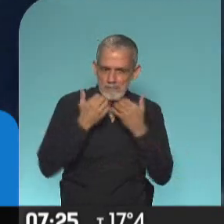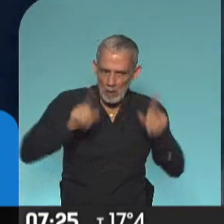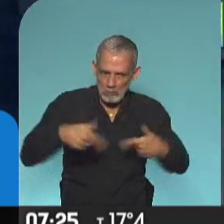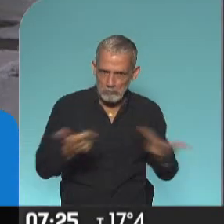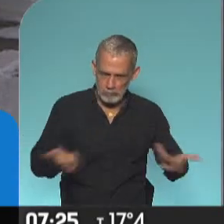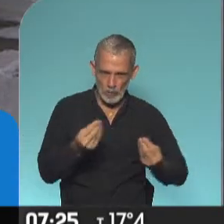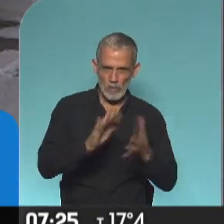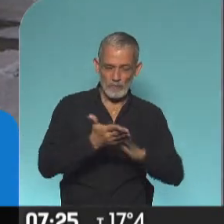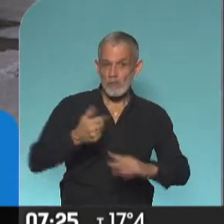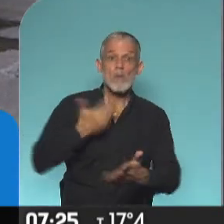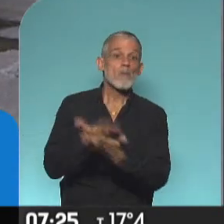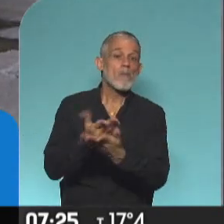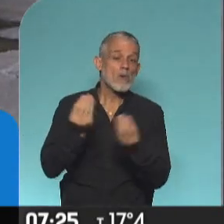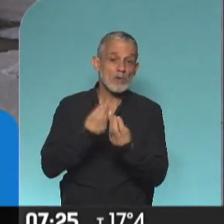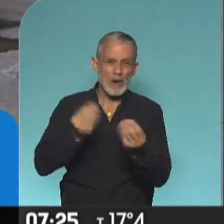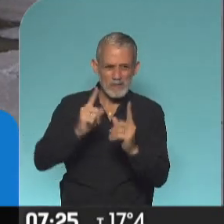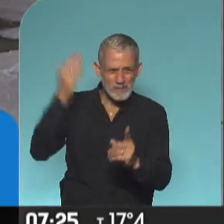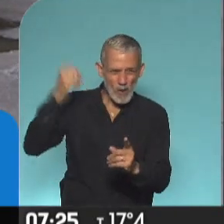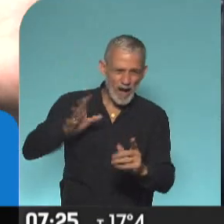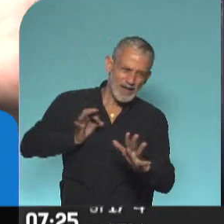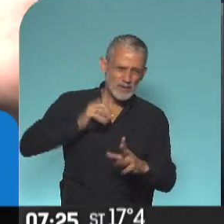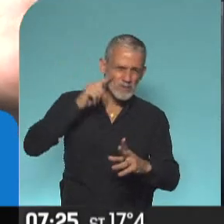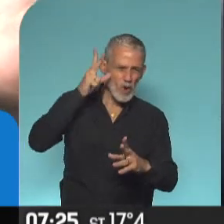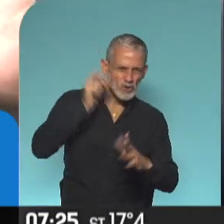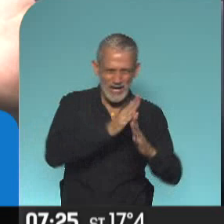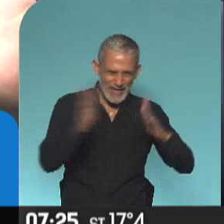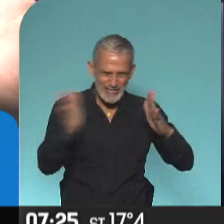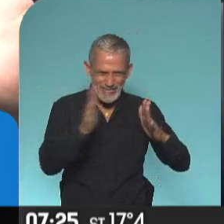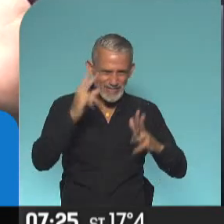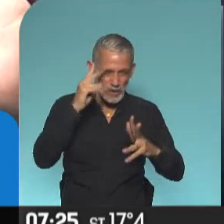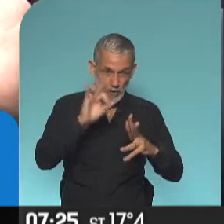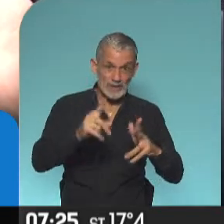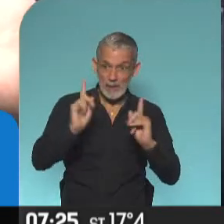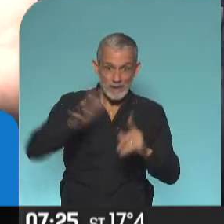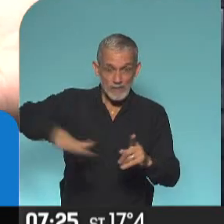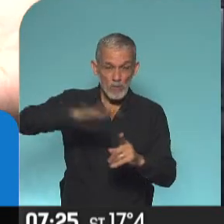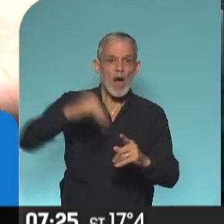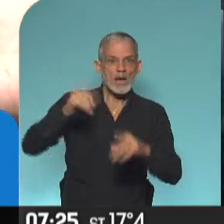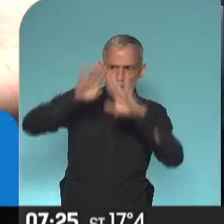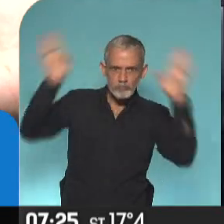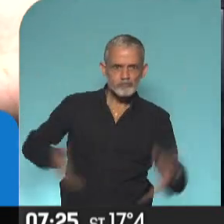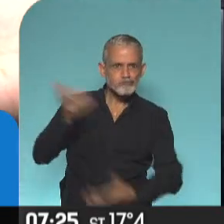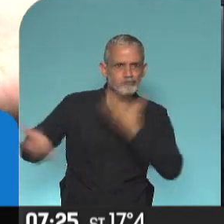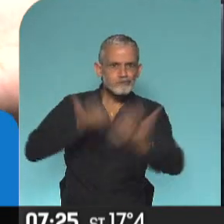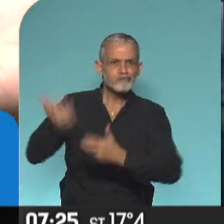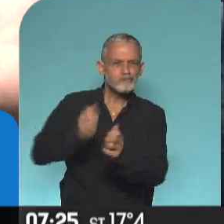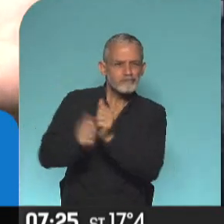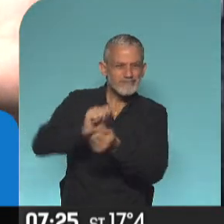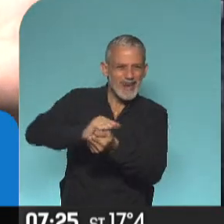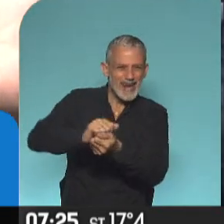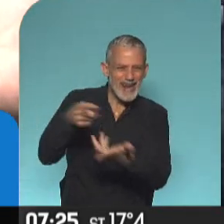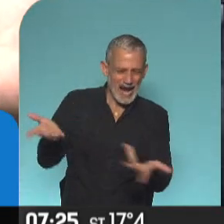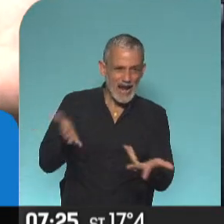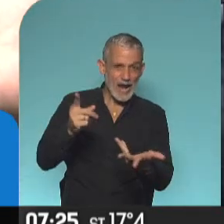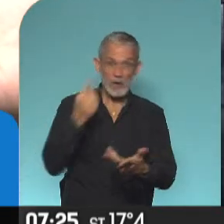Lo que nosotros estamos proponiendo es que, como ocurría en la década de los 80, incluso en este mismo lugar, haya una lavandería industrial con una o dos personas que se ocupen